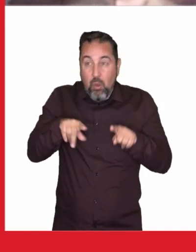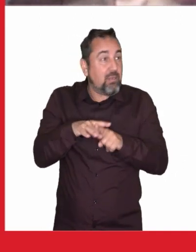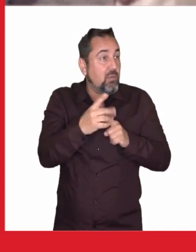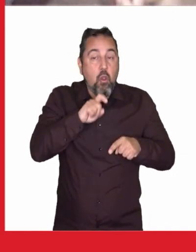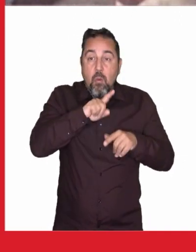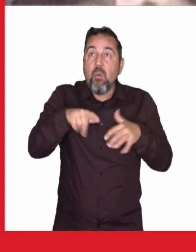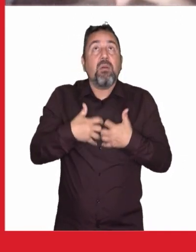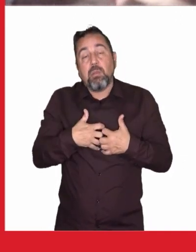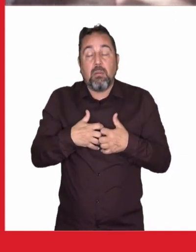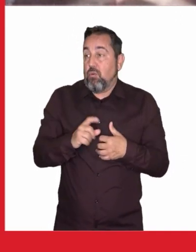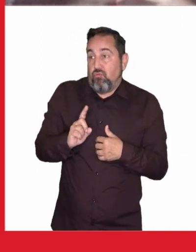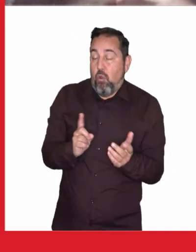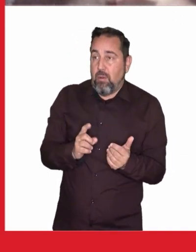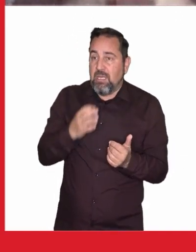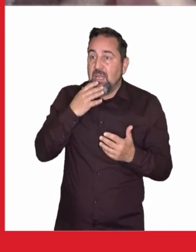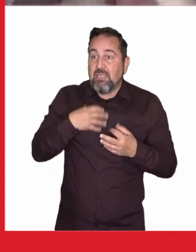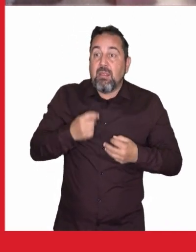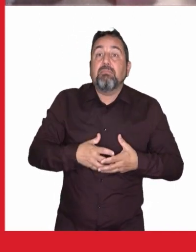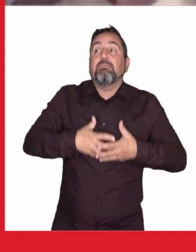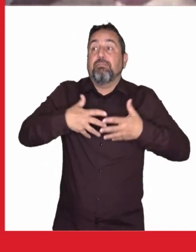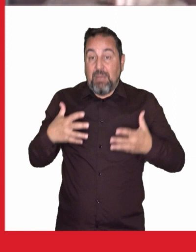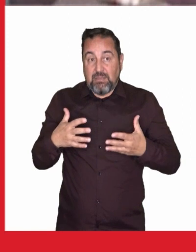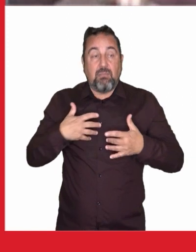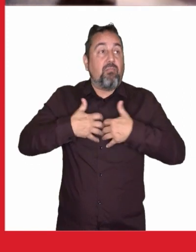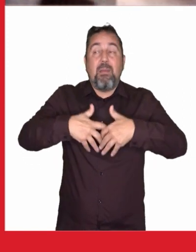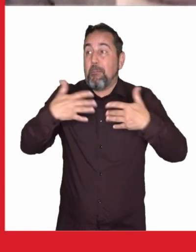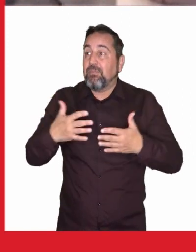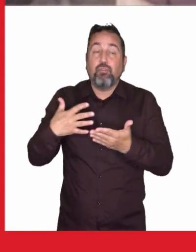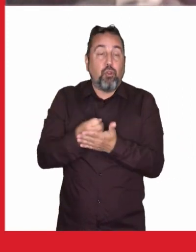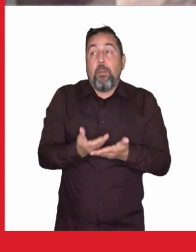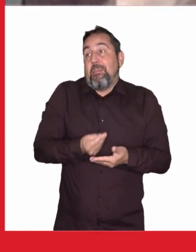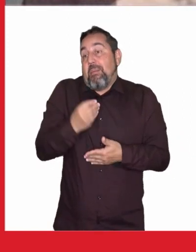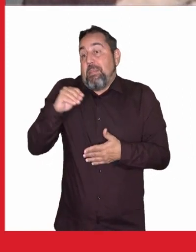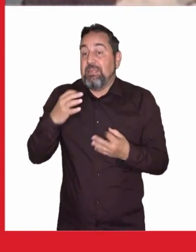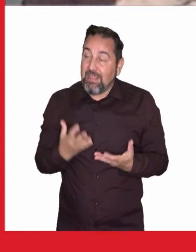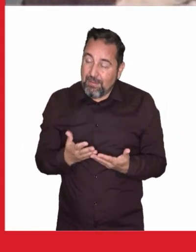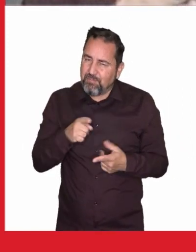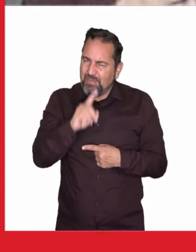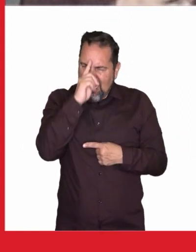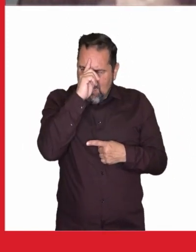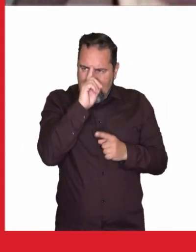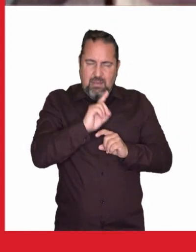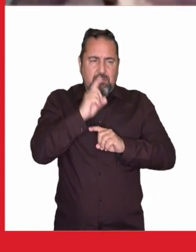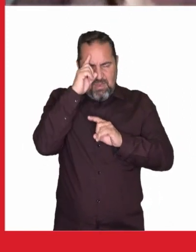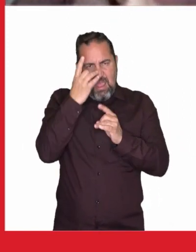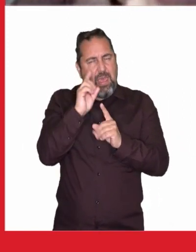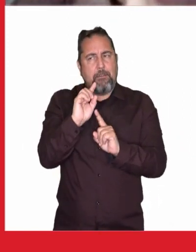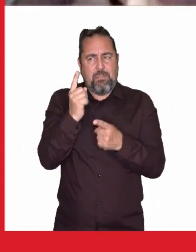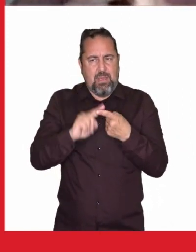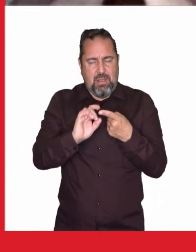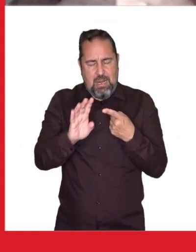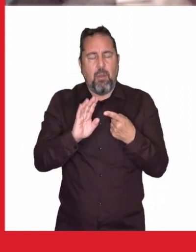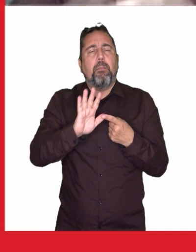60 zapatos con la infraestructura que tienes ahora. No, porque si tienes más infraestructura también vas a tener más gastos. Esta es la primera